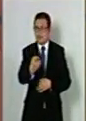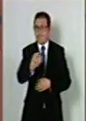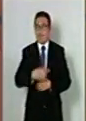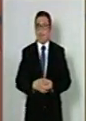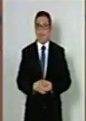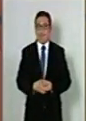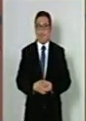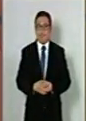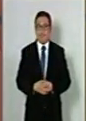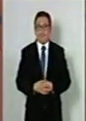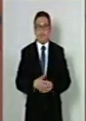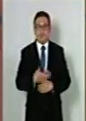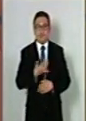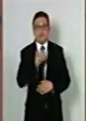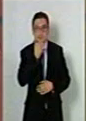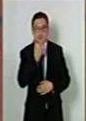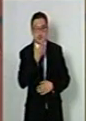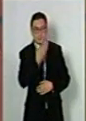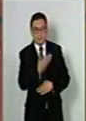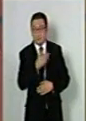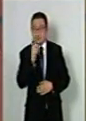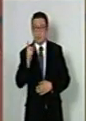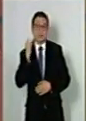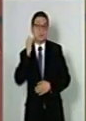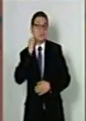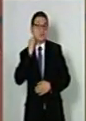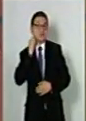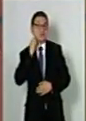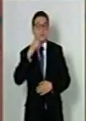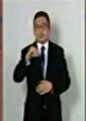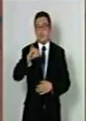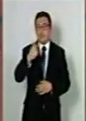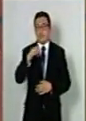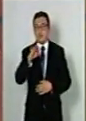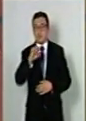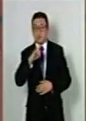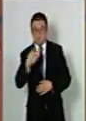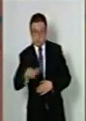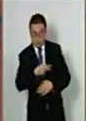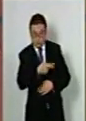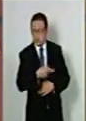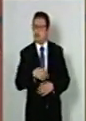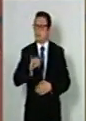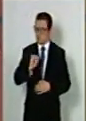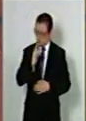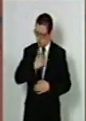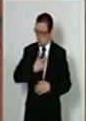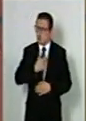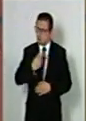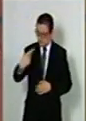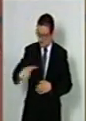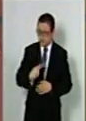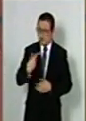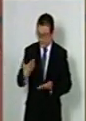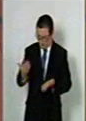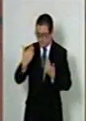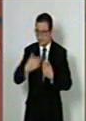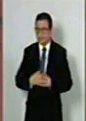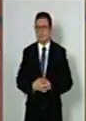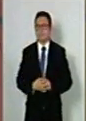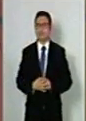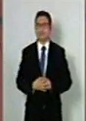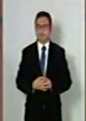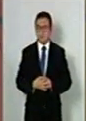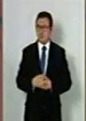Senador Patricio Martínez, acepta una pregunta del senador Miguel Barbosa. Con mucho gusto, senador Barbosa. Sostengo